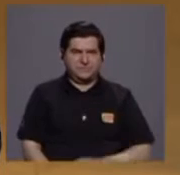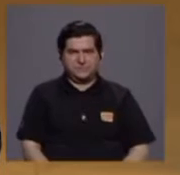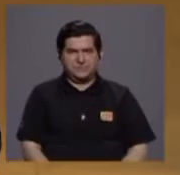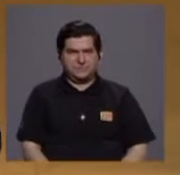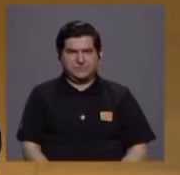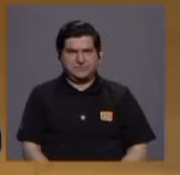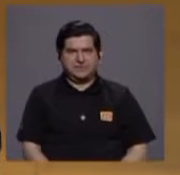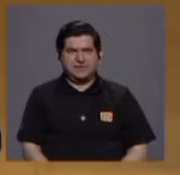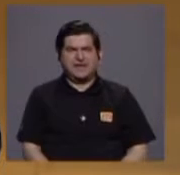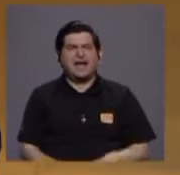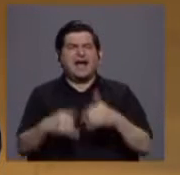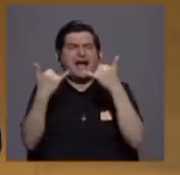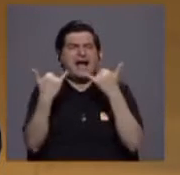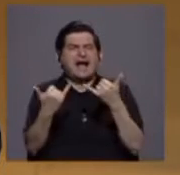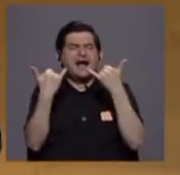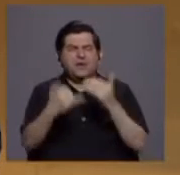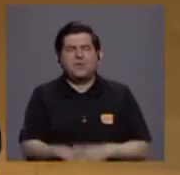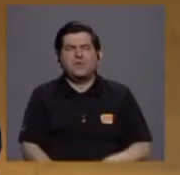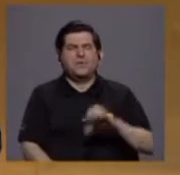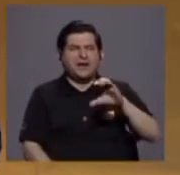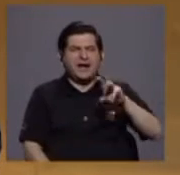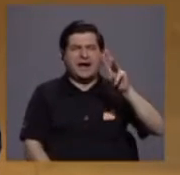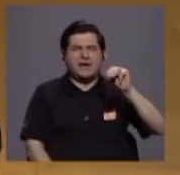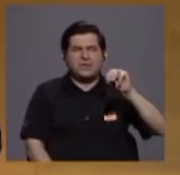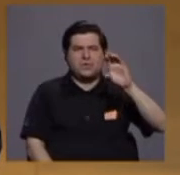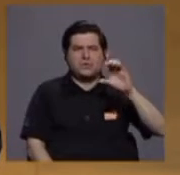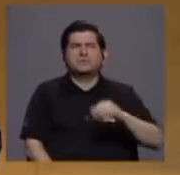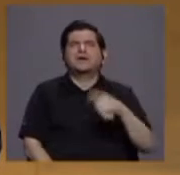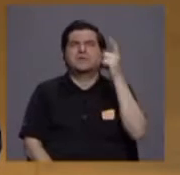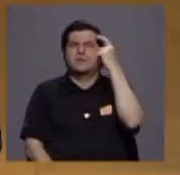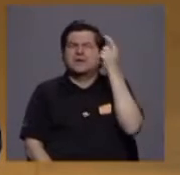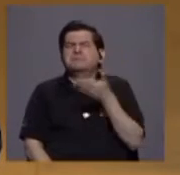que estaría pensando don Carlos Manuel